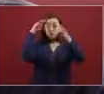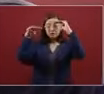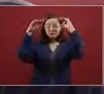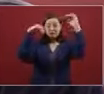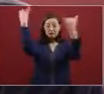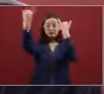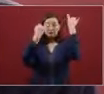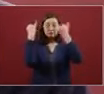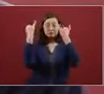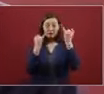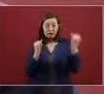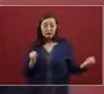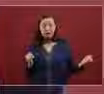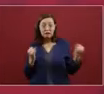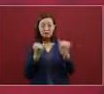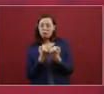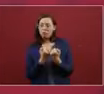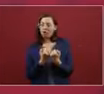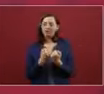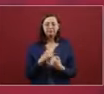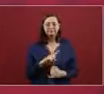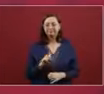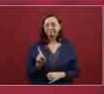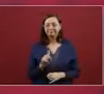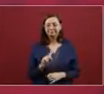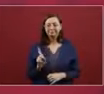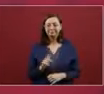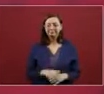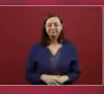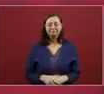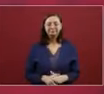porque quisieran